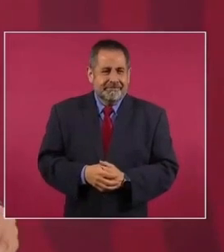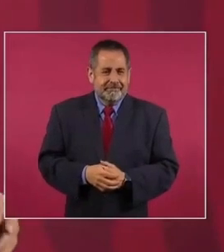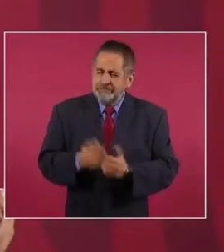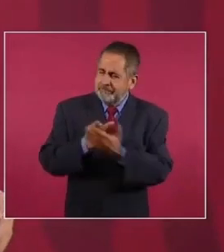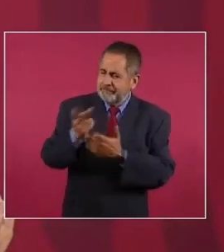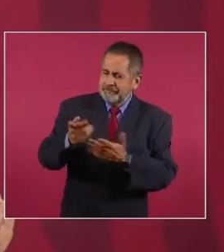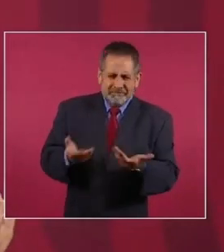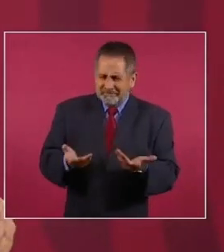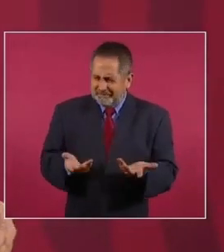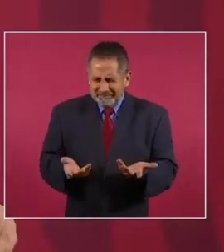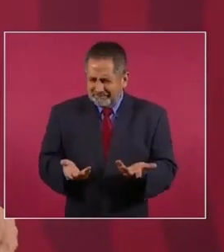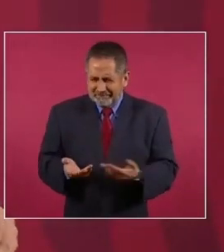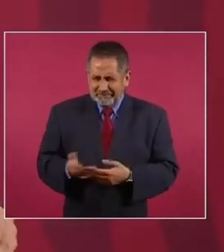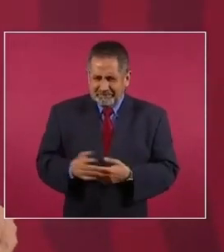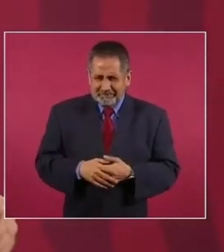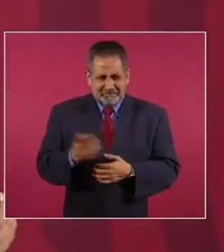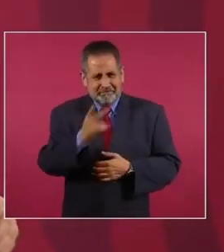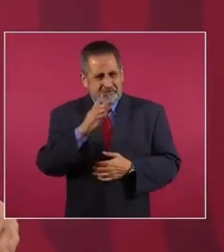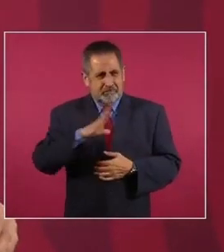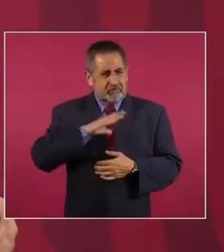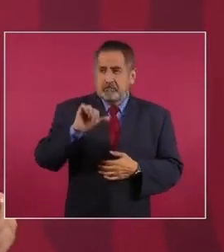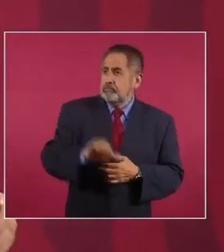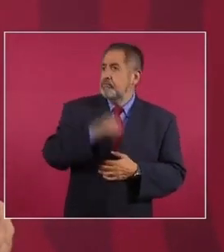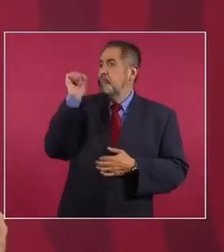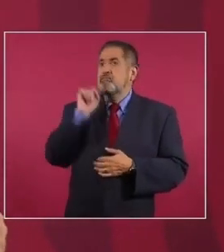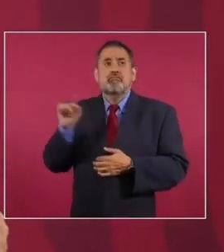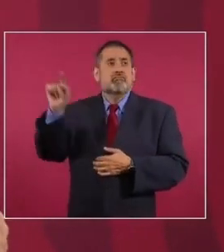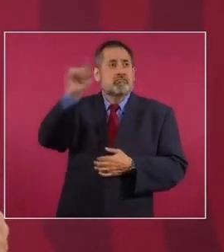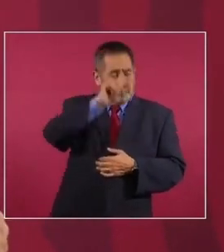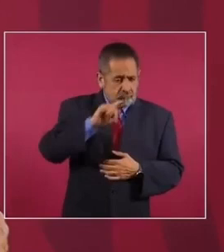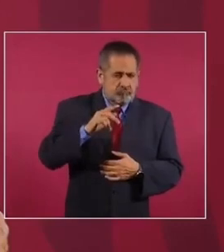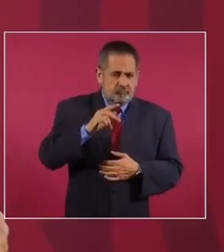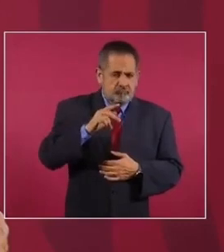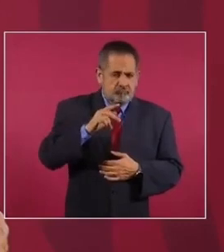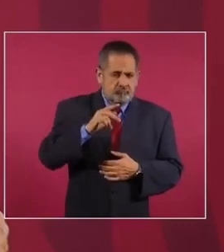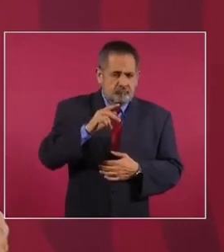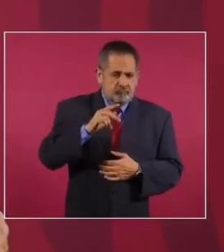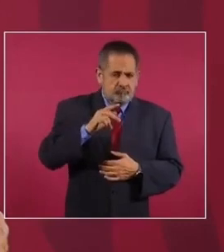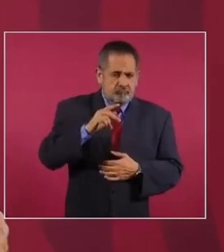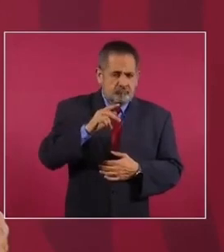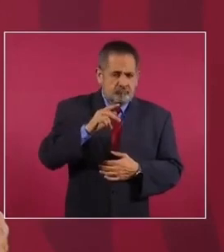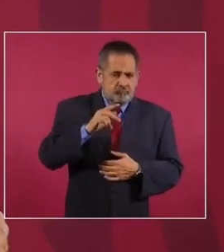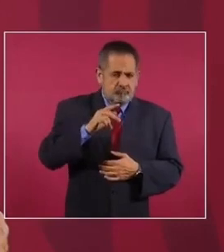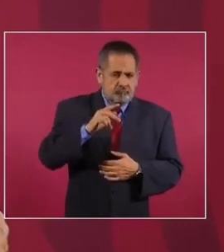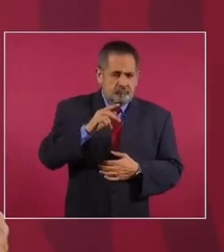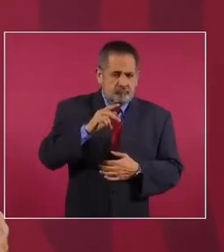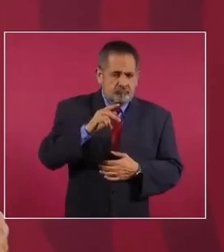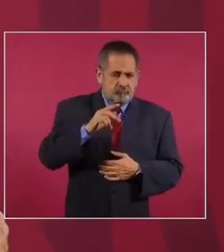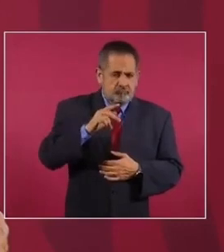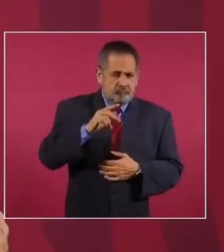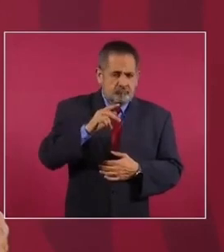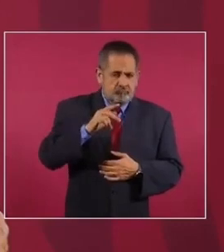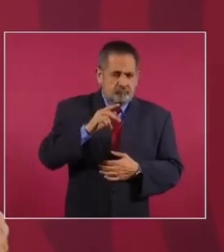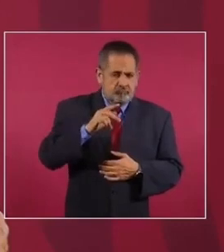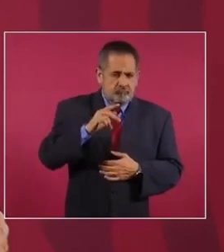que no hay otros que luchan por la paz por ejemplo Andrés Manuel